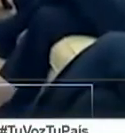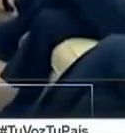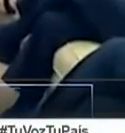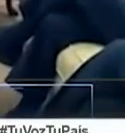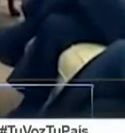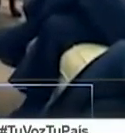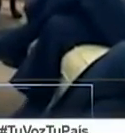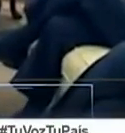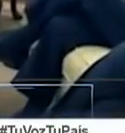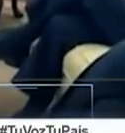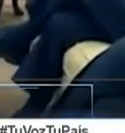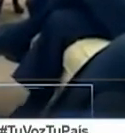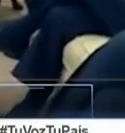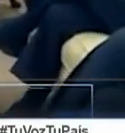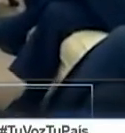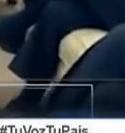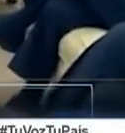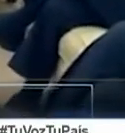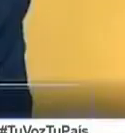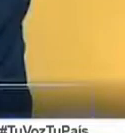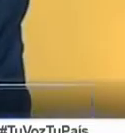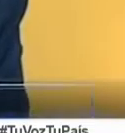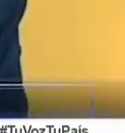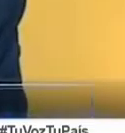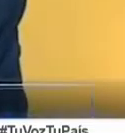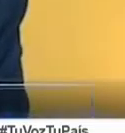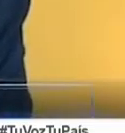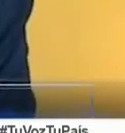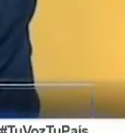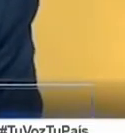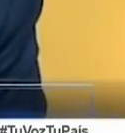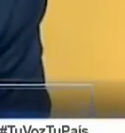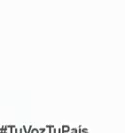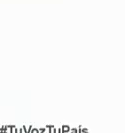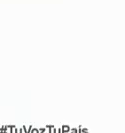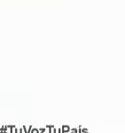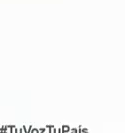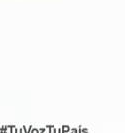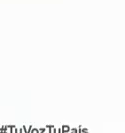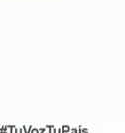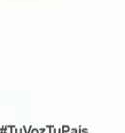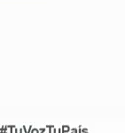internacional, posible acuerdo entre los republicanos y demócratas para proteger a los soñadores.